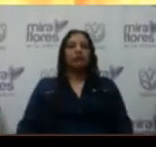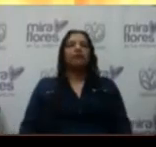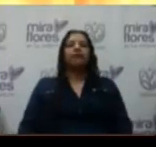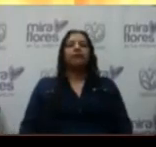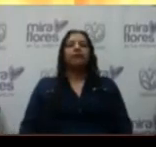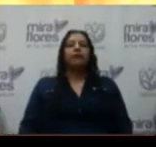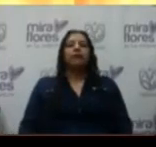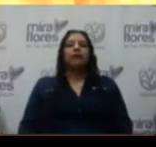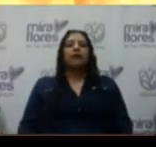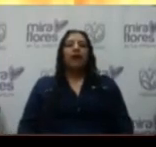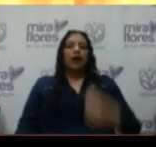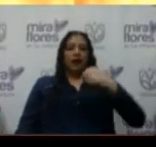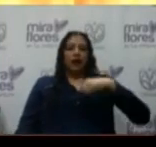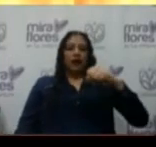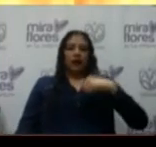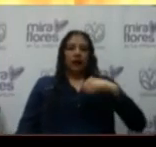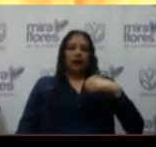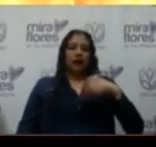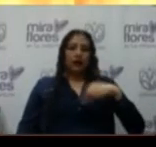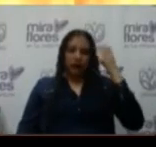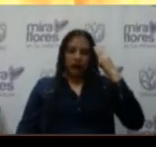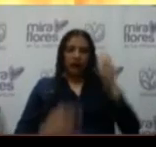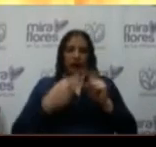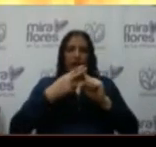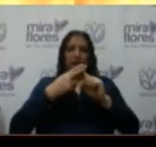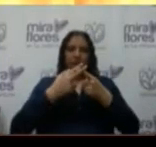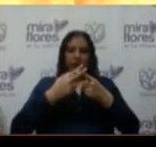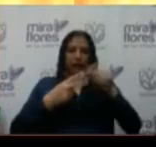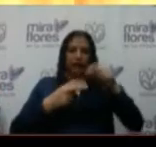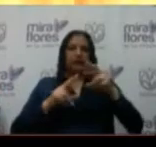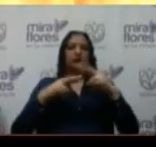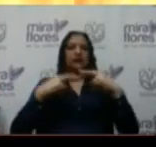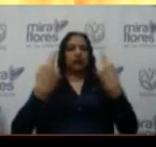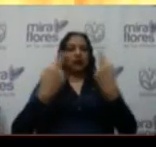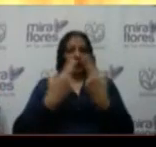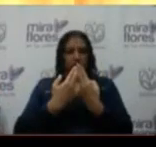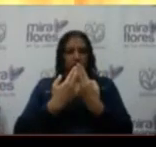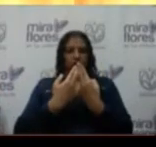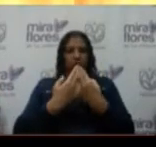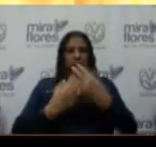El doctor Jorge Muñoz Wells dará inicio a la sesión solemne.